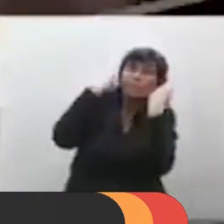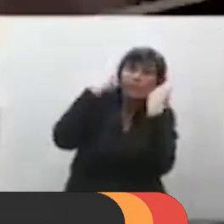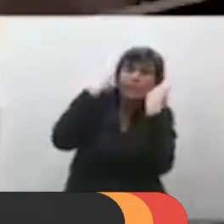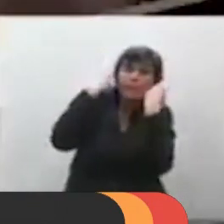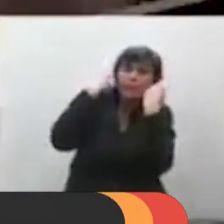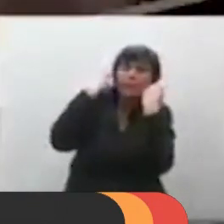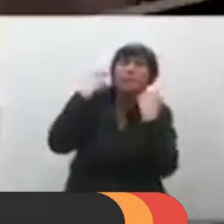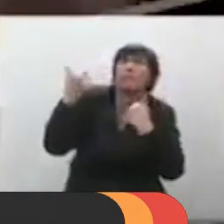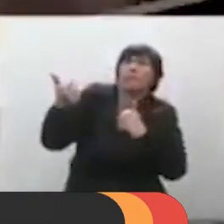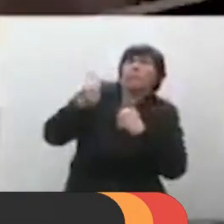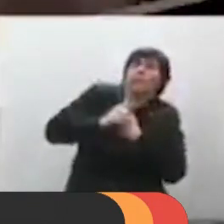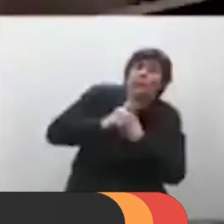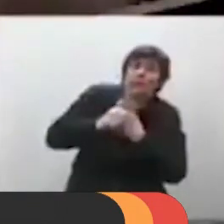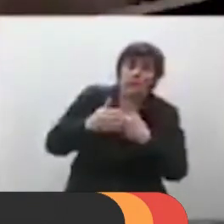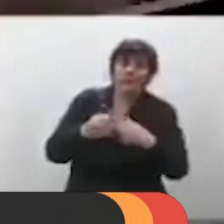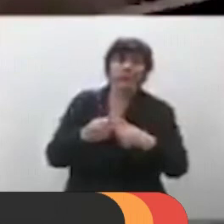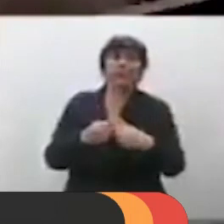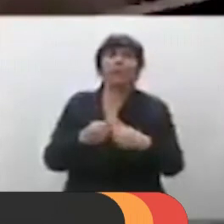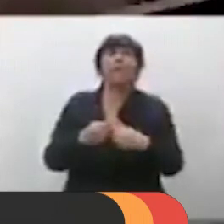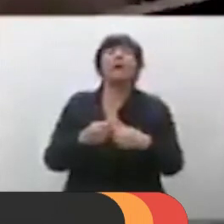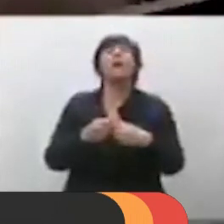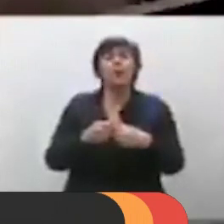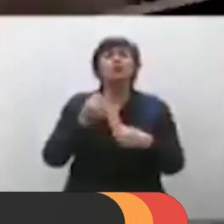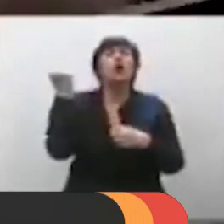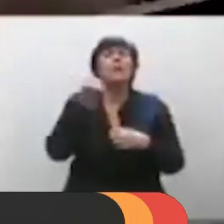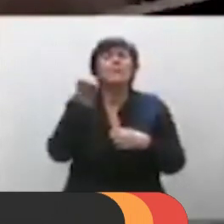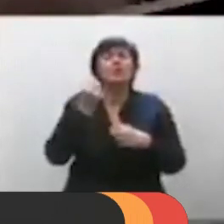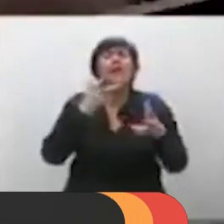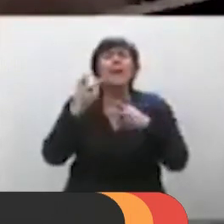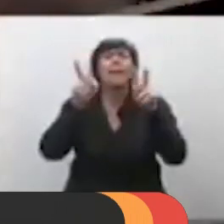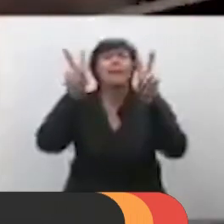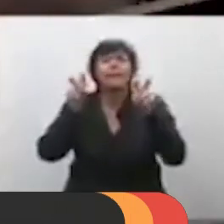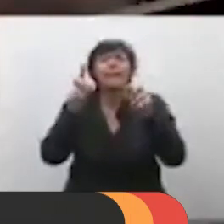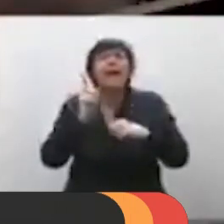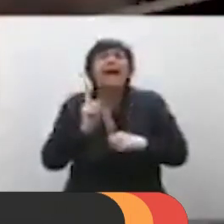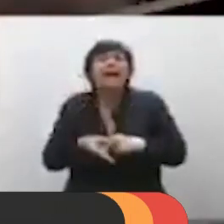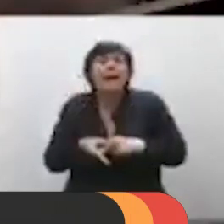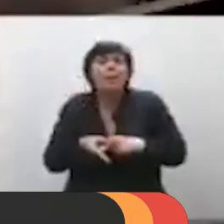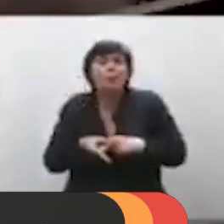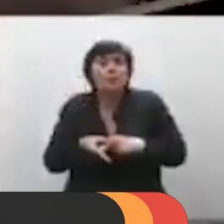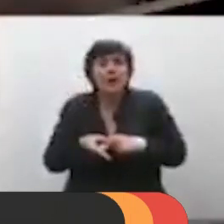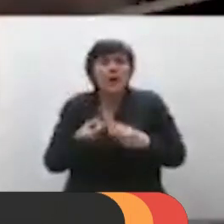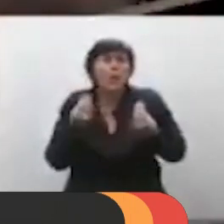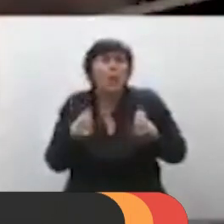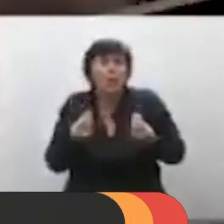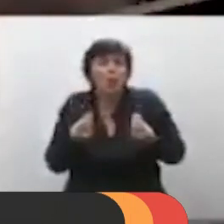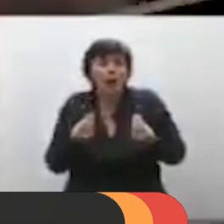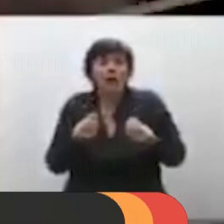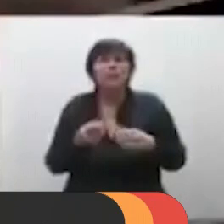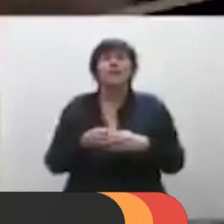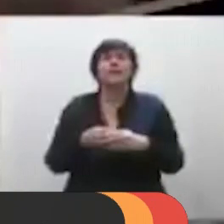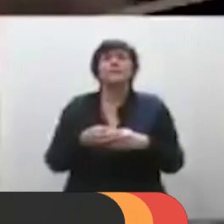que, en esta discusión de las causas, sería sano avanzar en esta cuestión de la ausencia de